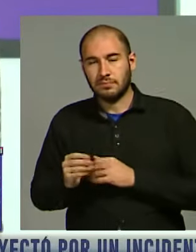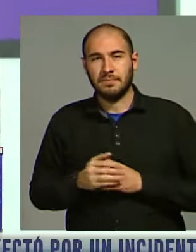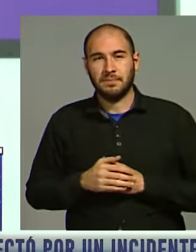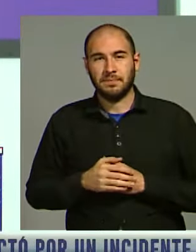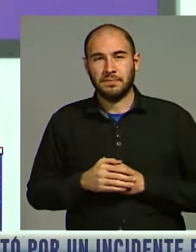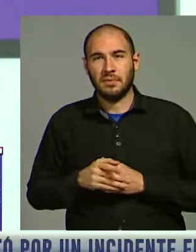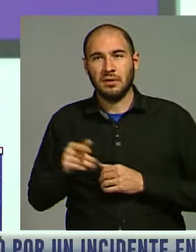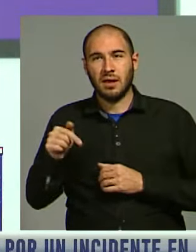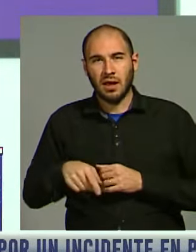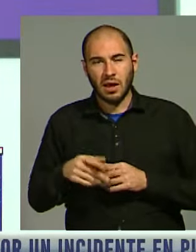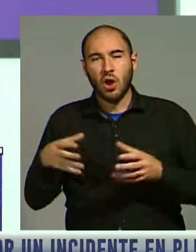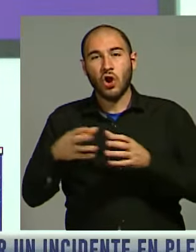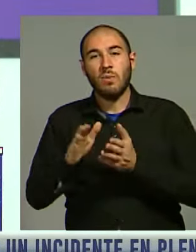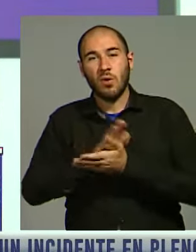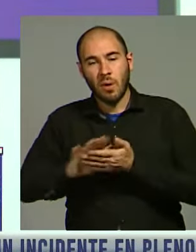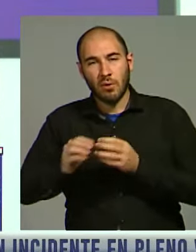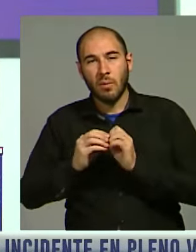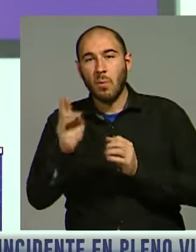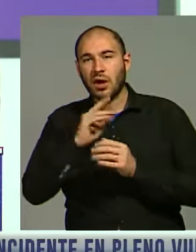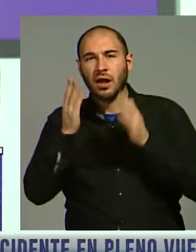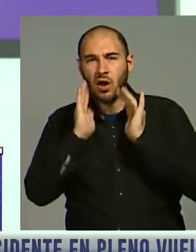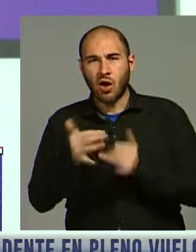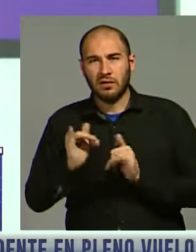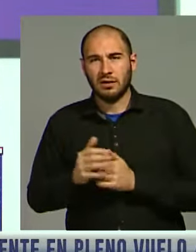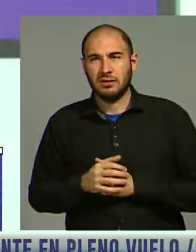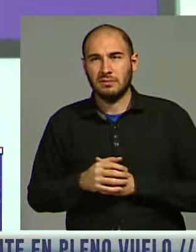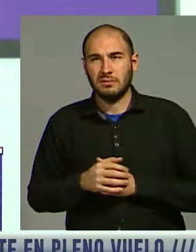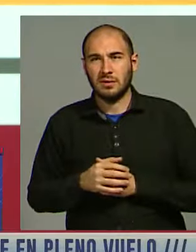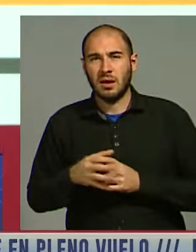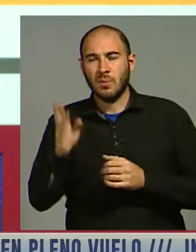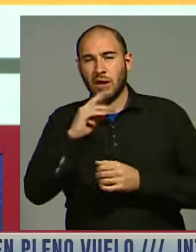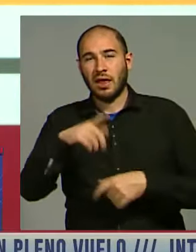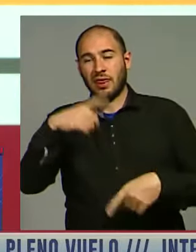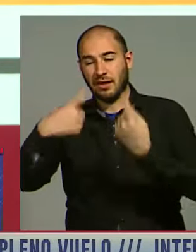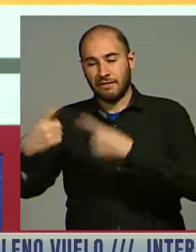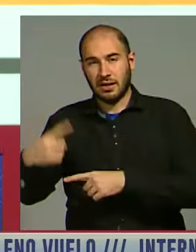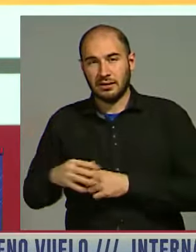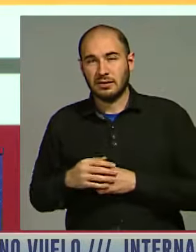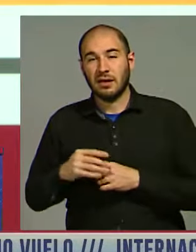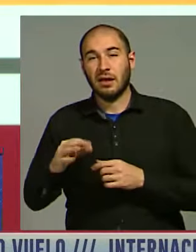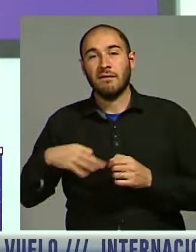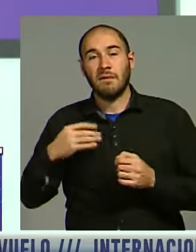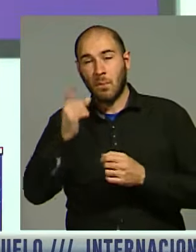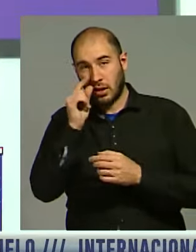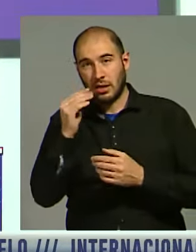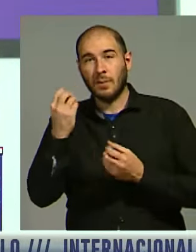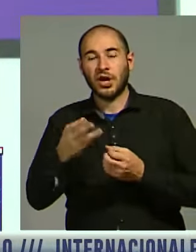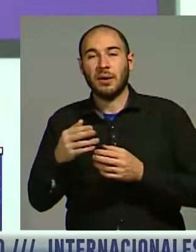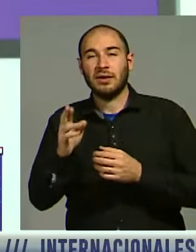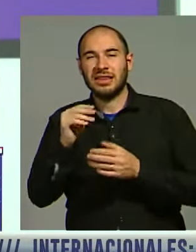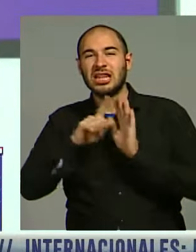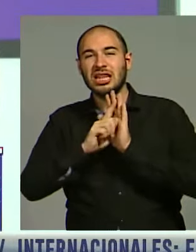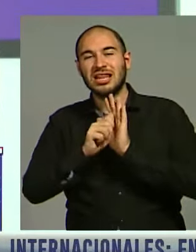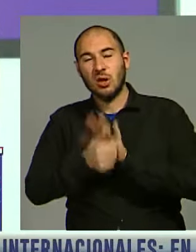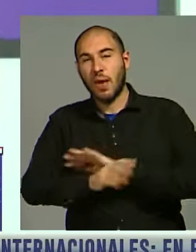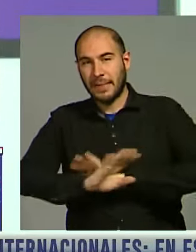ha nacido toda una nueva generación de mujeres muy jóvenes y diferentes mujeres que nacieron a la vida política con el fenómeno de Ni Una Menos, que